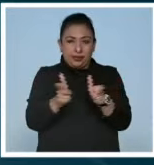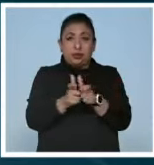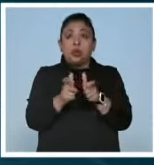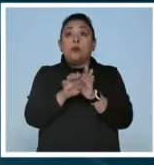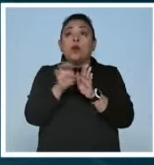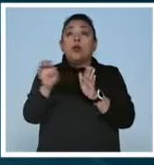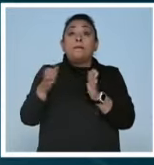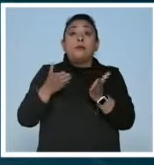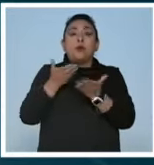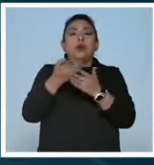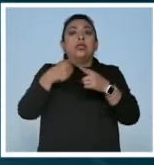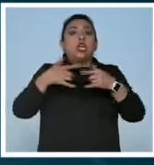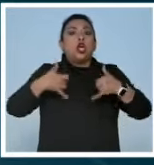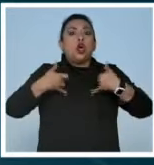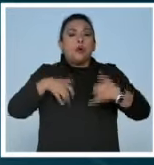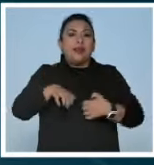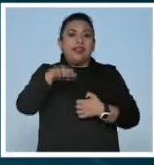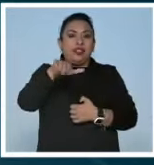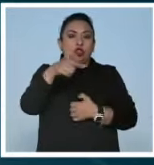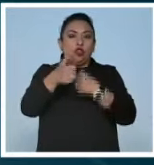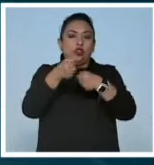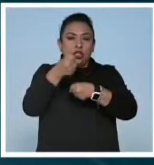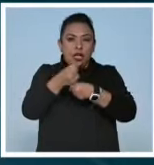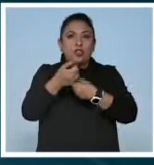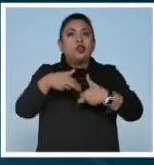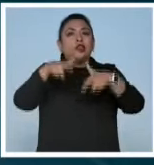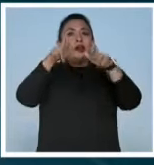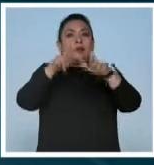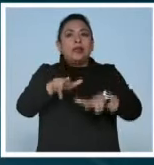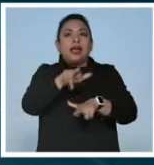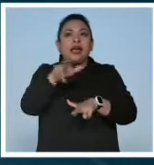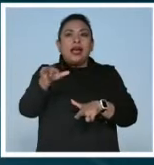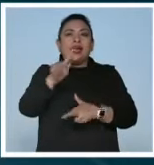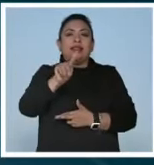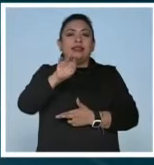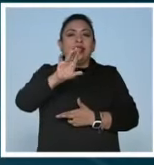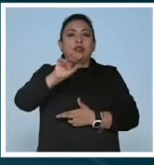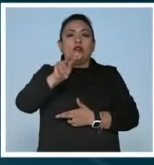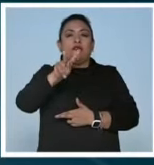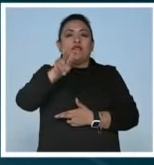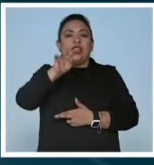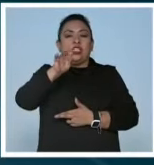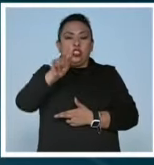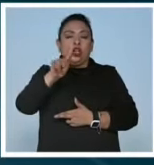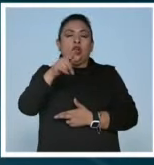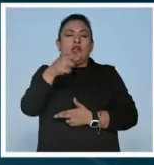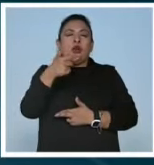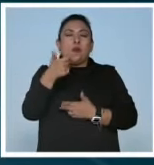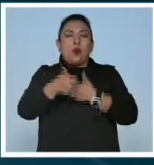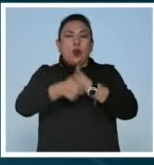que es la propuesta de una joven de 12 años que nos representa en el Technovation Girls World Summit.